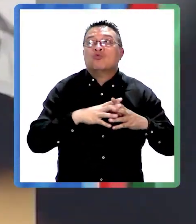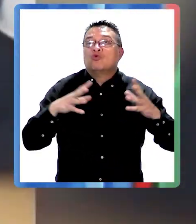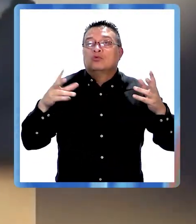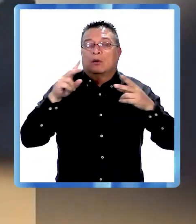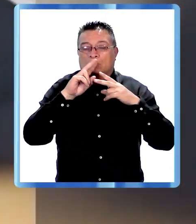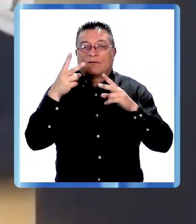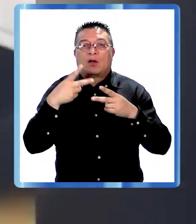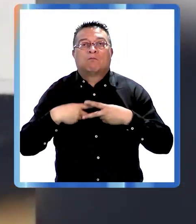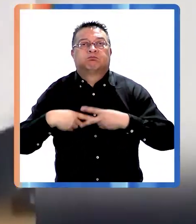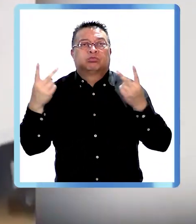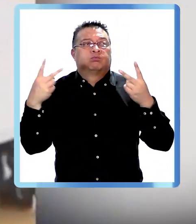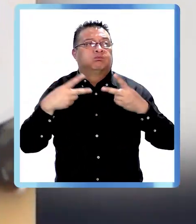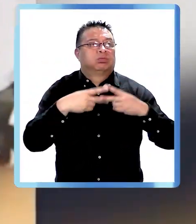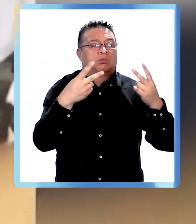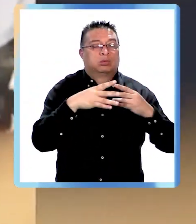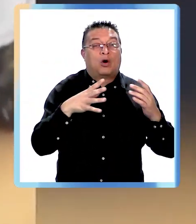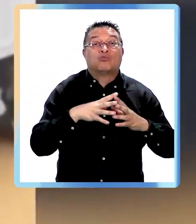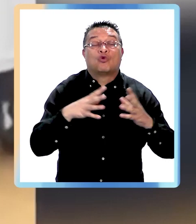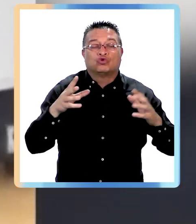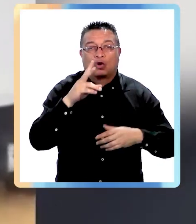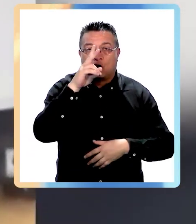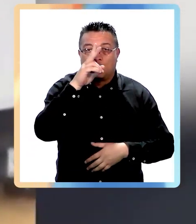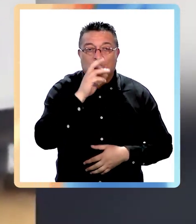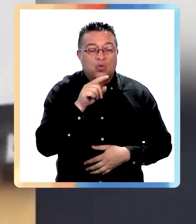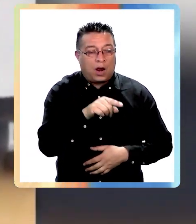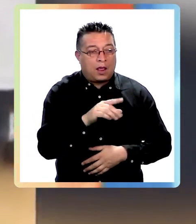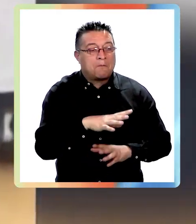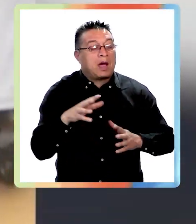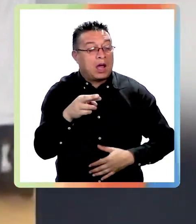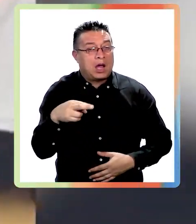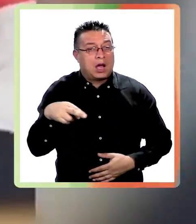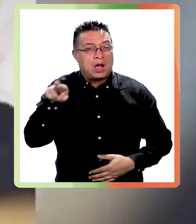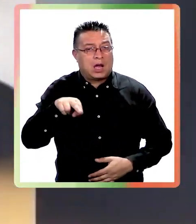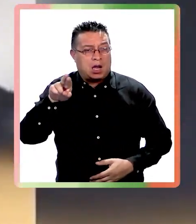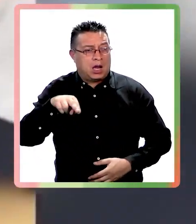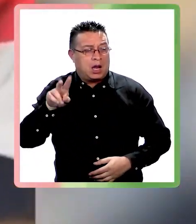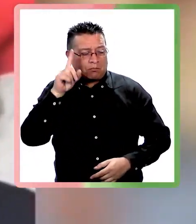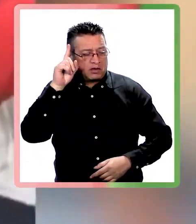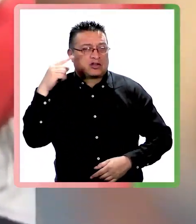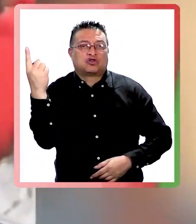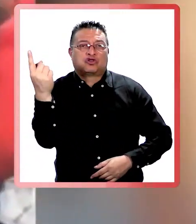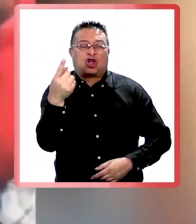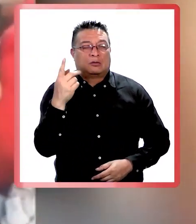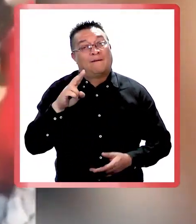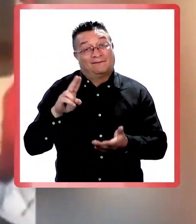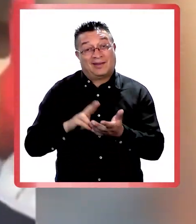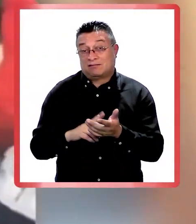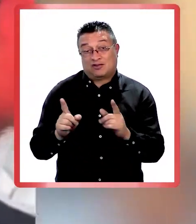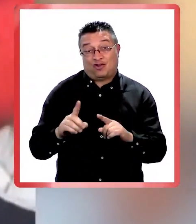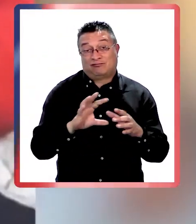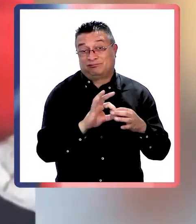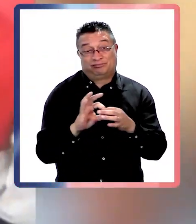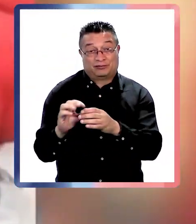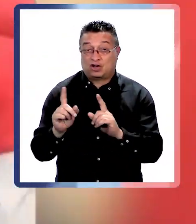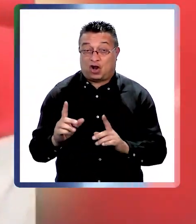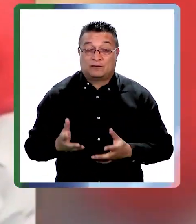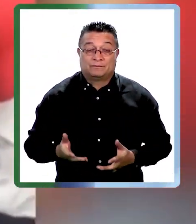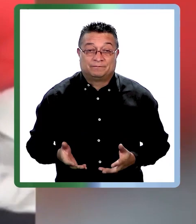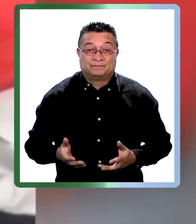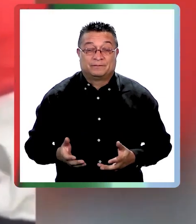en prensa, se reproduce, entonces da la sensación de que fuera un fenómeno mucho más recurrente de lo que verdaderamente es,